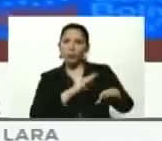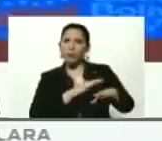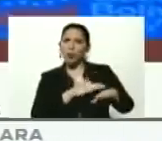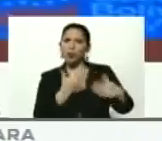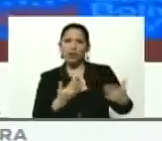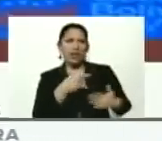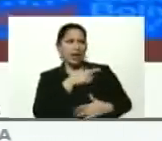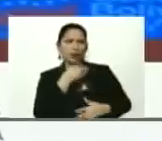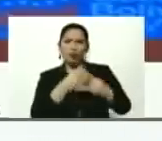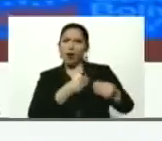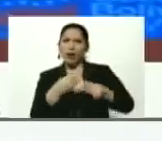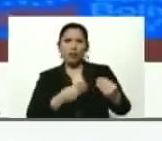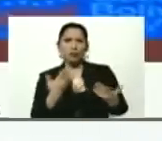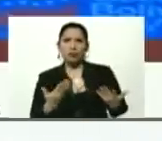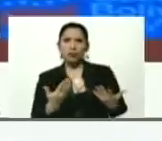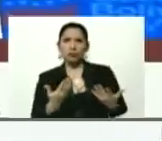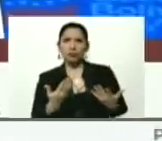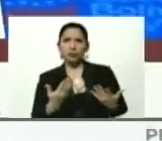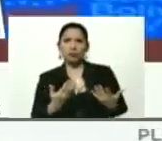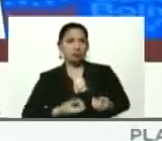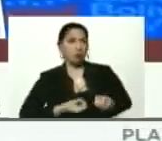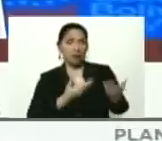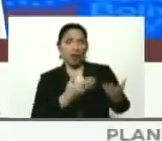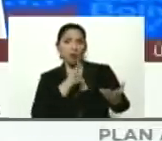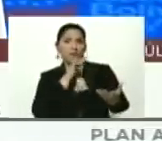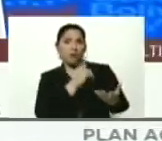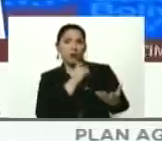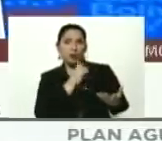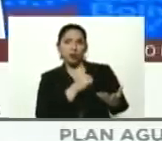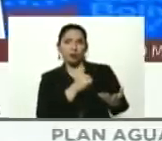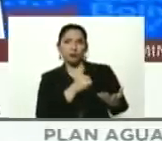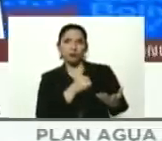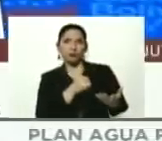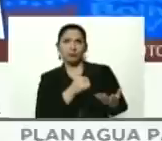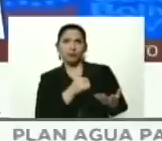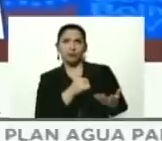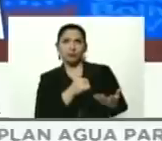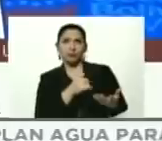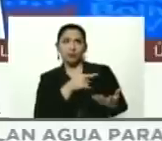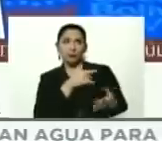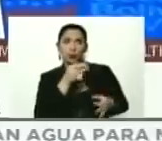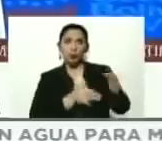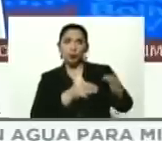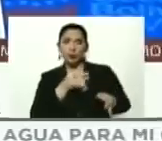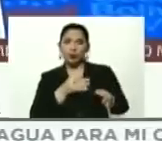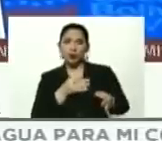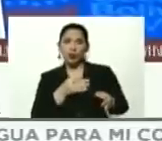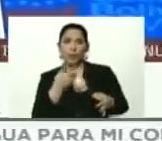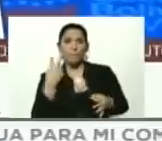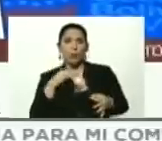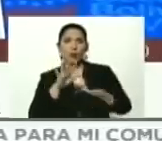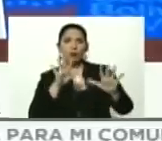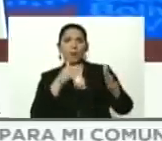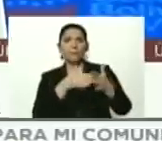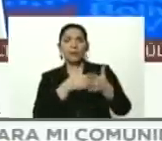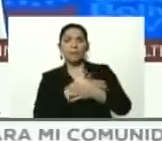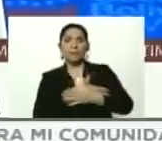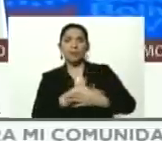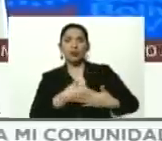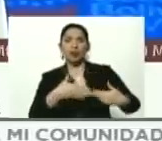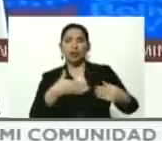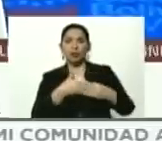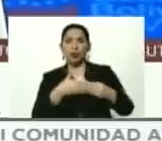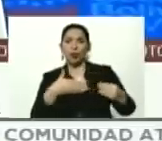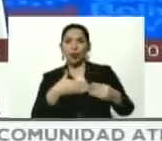él no ha dado información? Este juicio es un juicio por 10 mil millones de dólares.